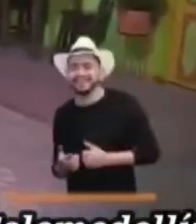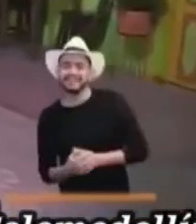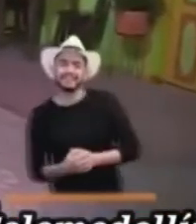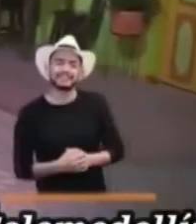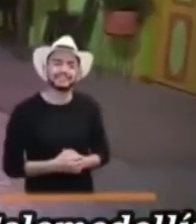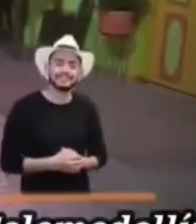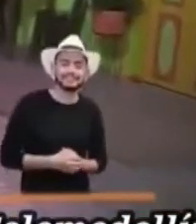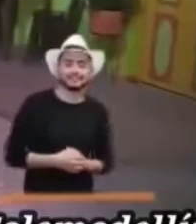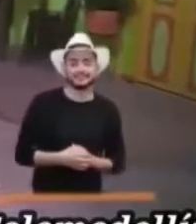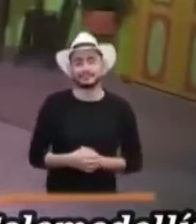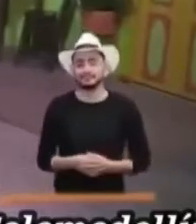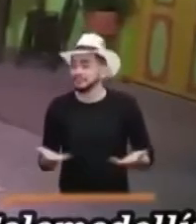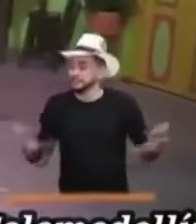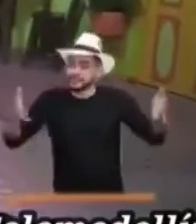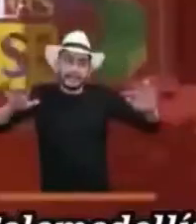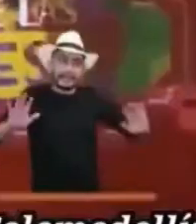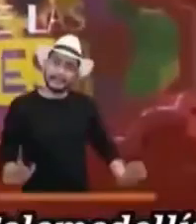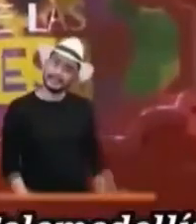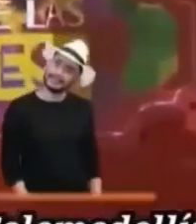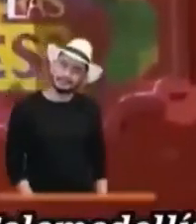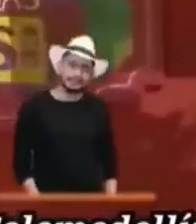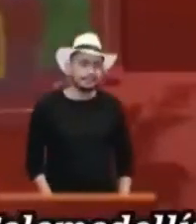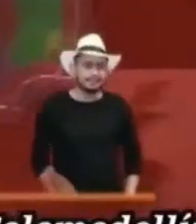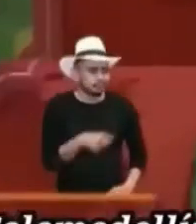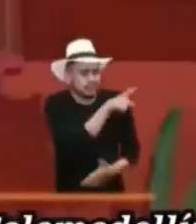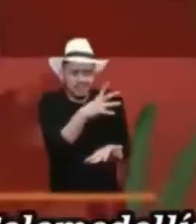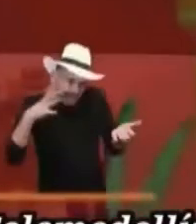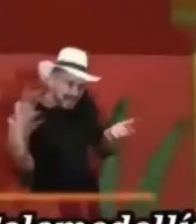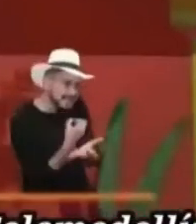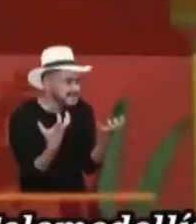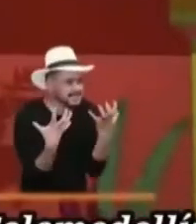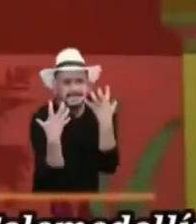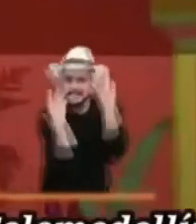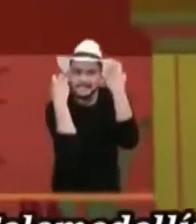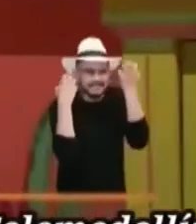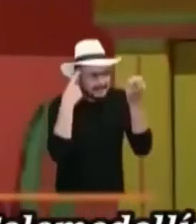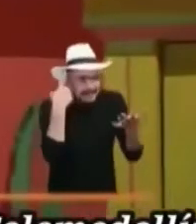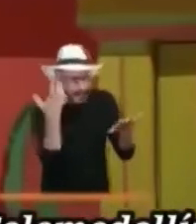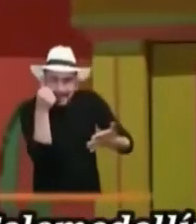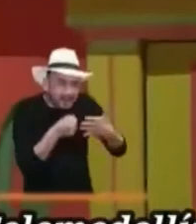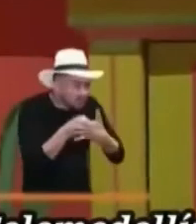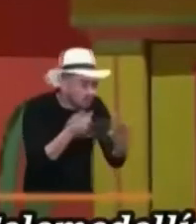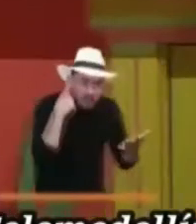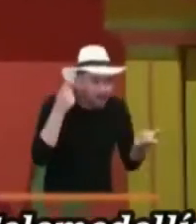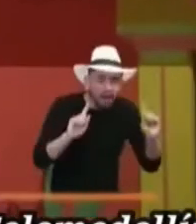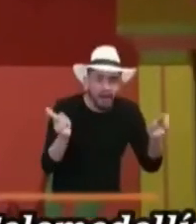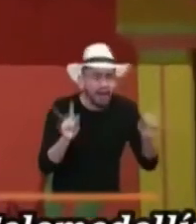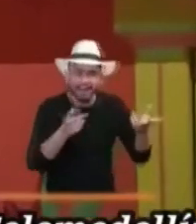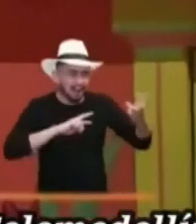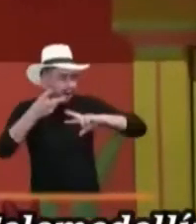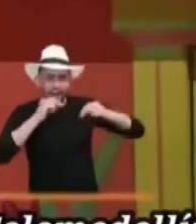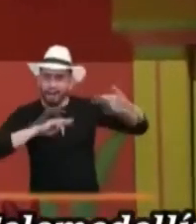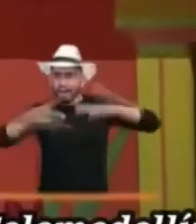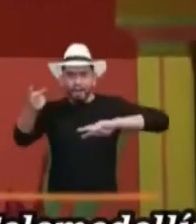Pa' que no quede berraco como piensa tan distinto, enseguida yo